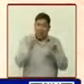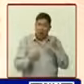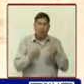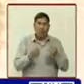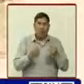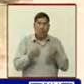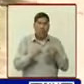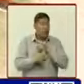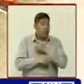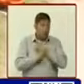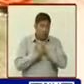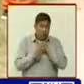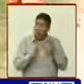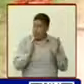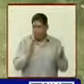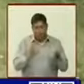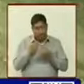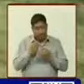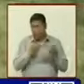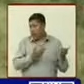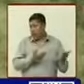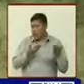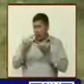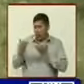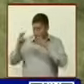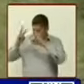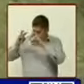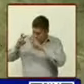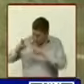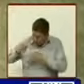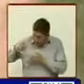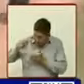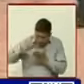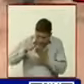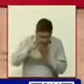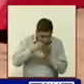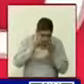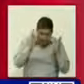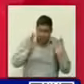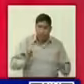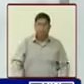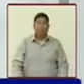recuperado el vehículo robado y lo estamos trasladando a DIPROBE, objeto de realizar las pericias correspondientes.